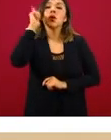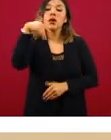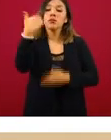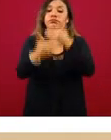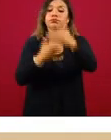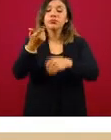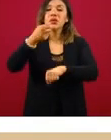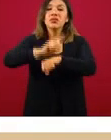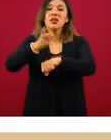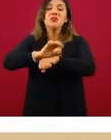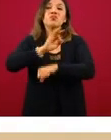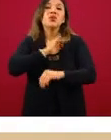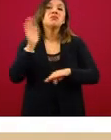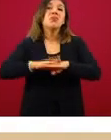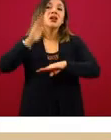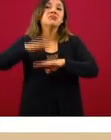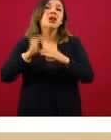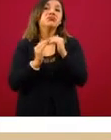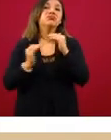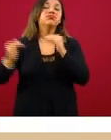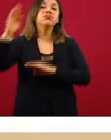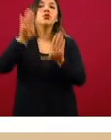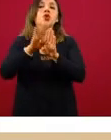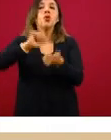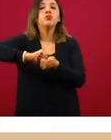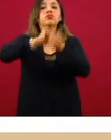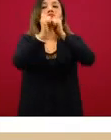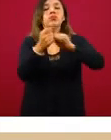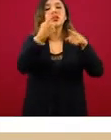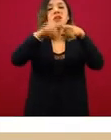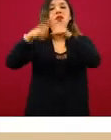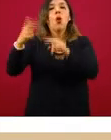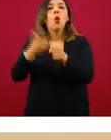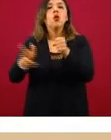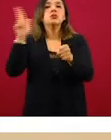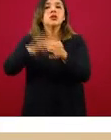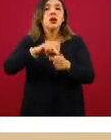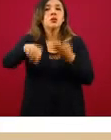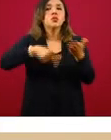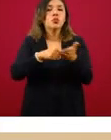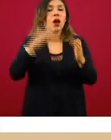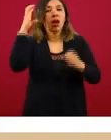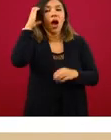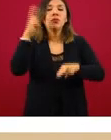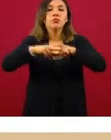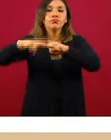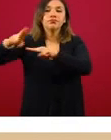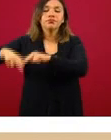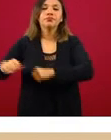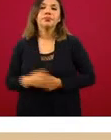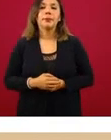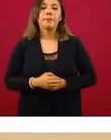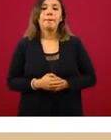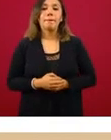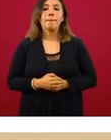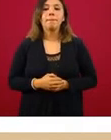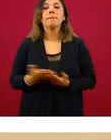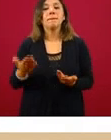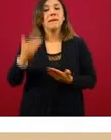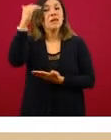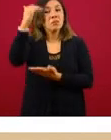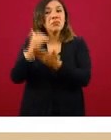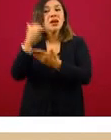esto puede incrementarse en función de la reconversión que pueden seguir habiendo de estas camas. Ya con menores